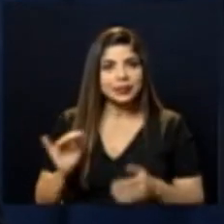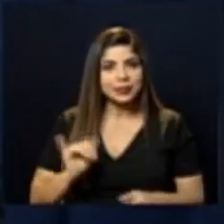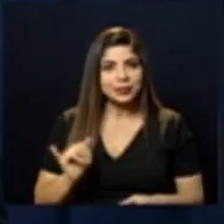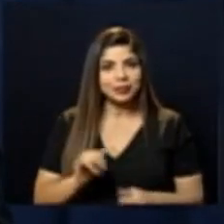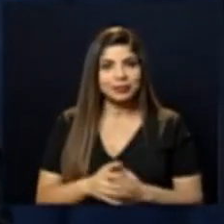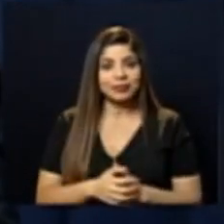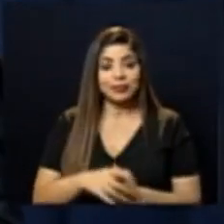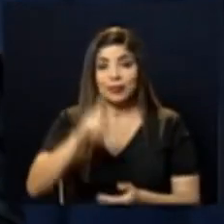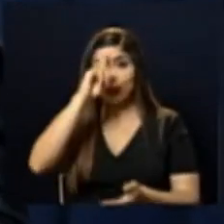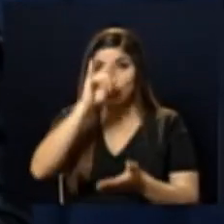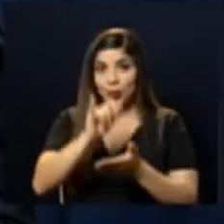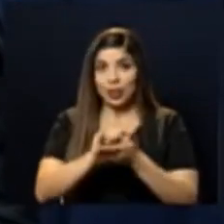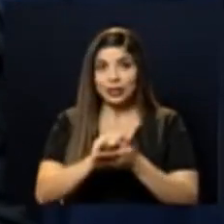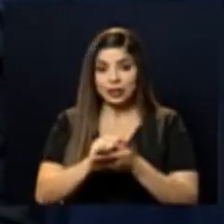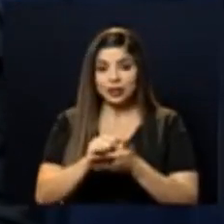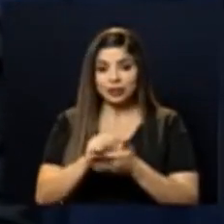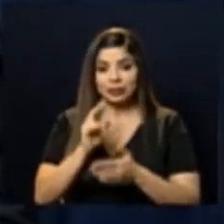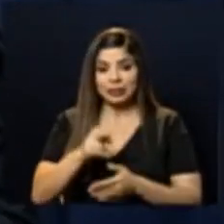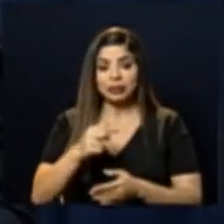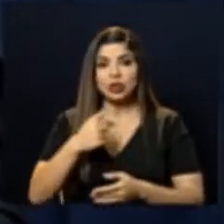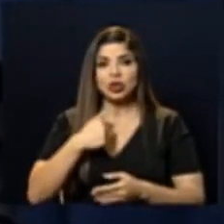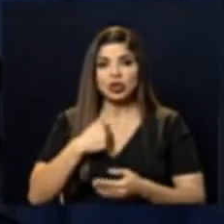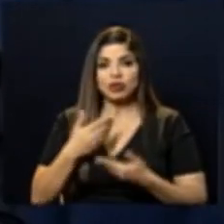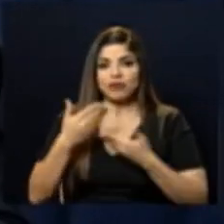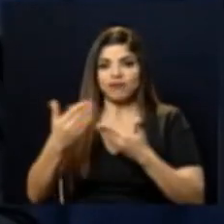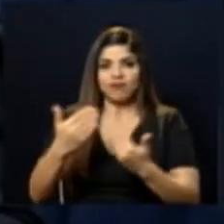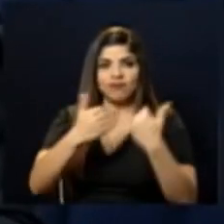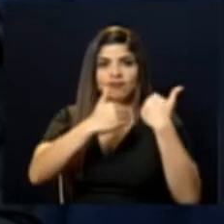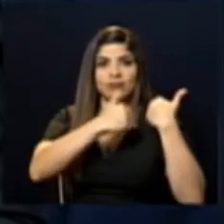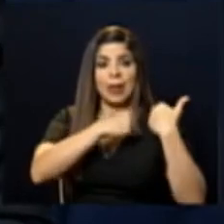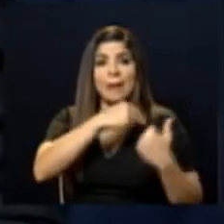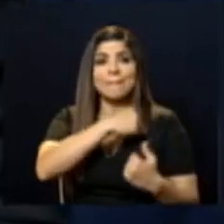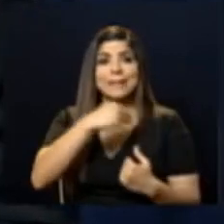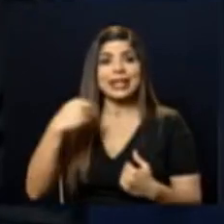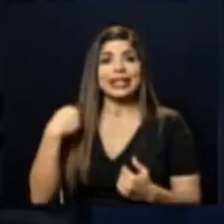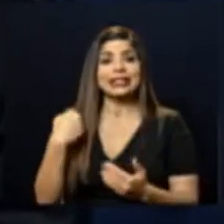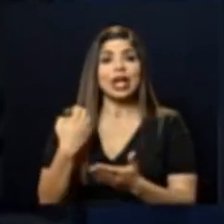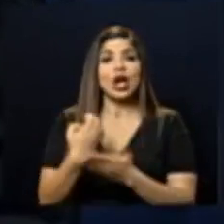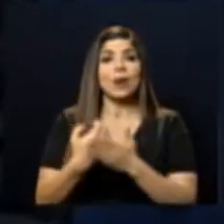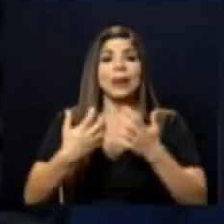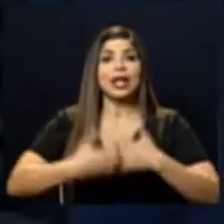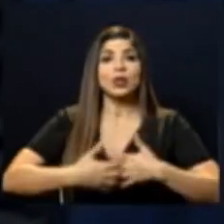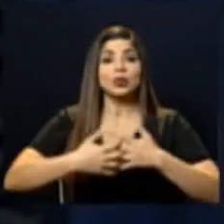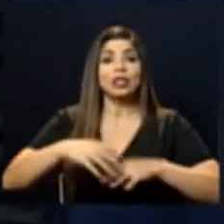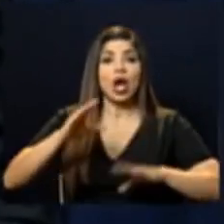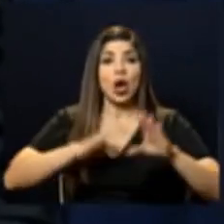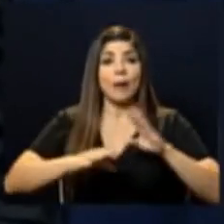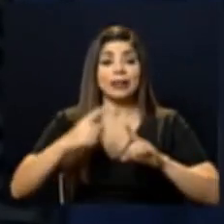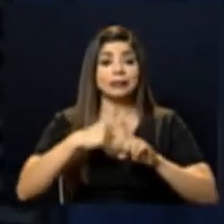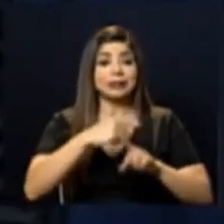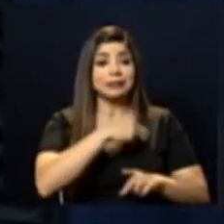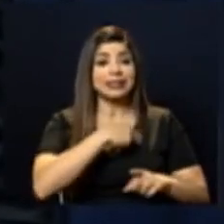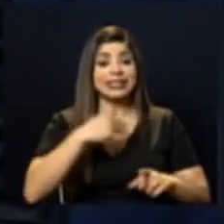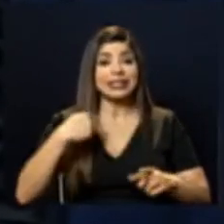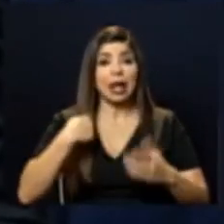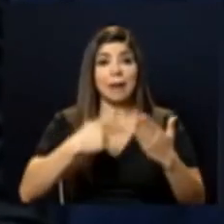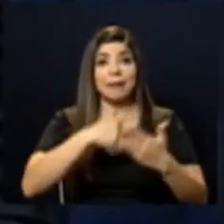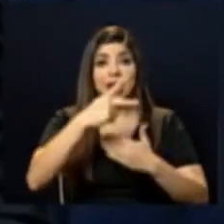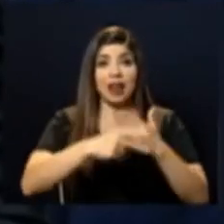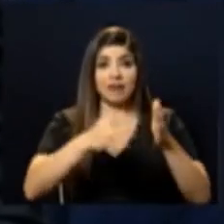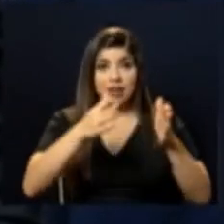En este sentido, he comisionado a la ministra de Economía, Industria y Comercio y a la ministra de